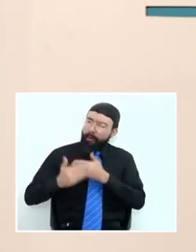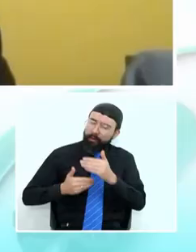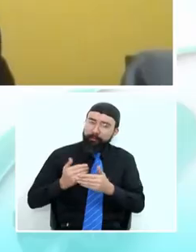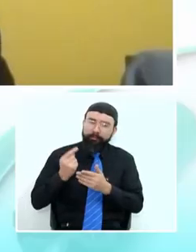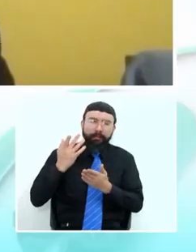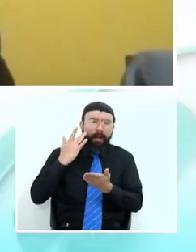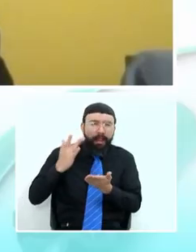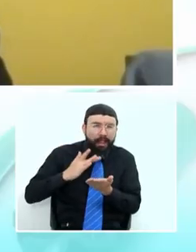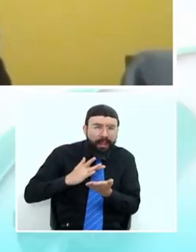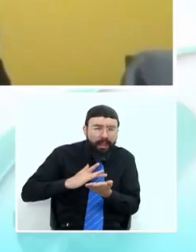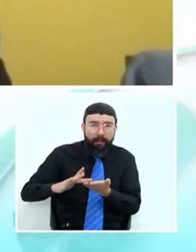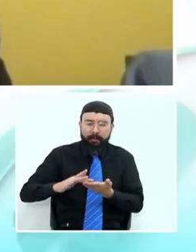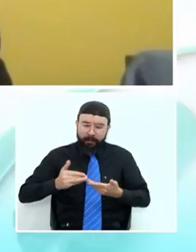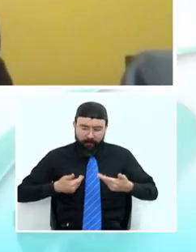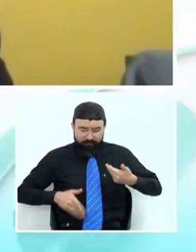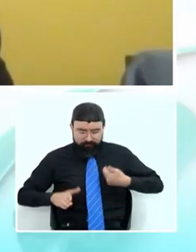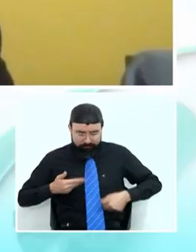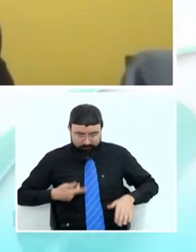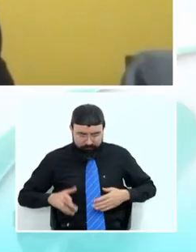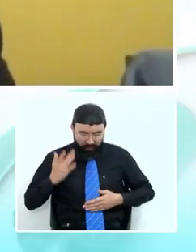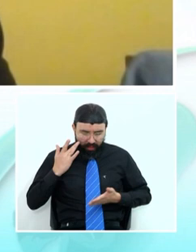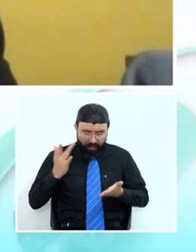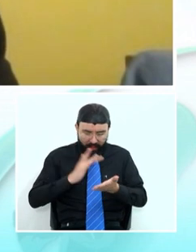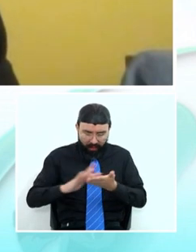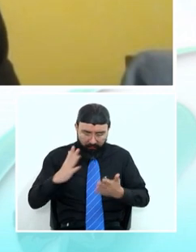desintoxicación. Profesor Albert Ronald Morales.